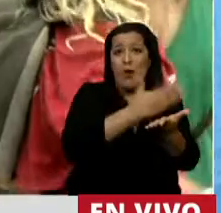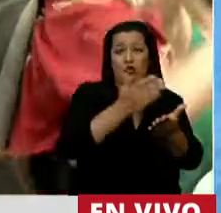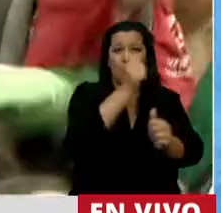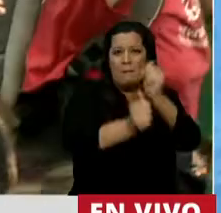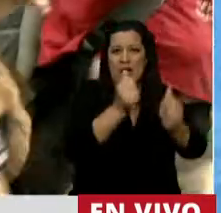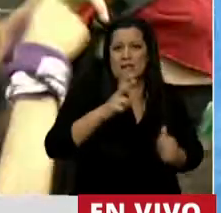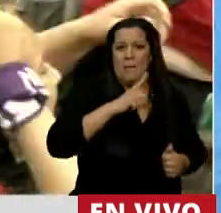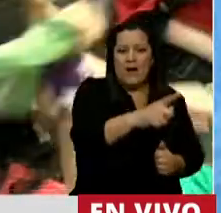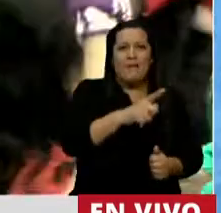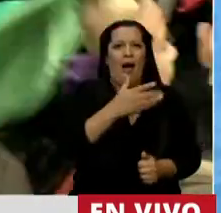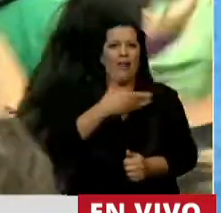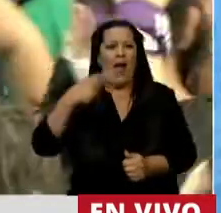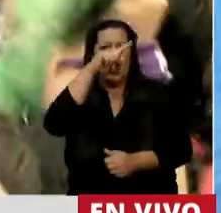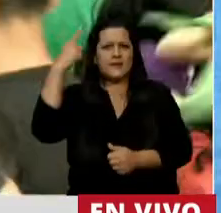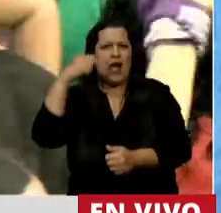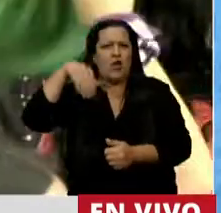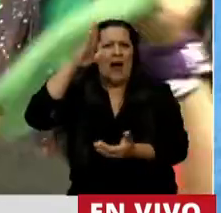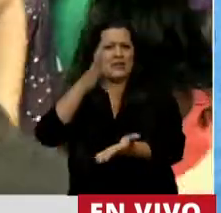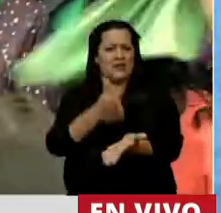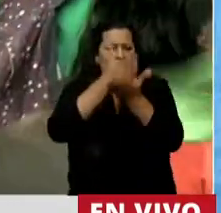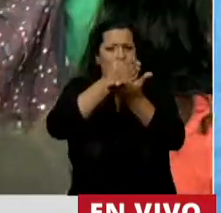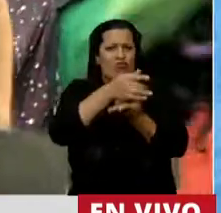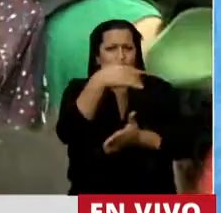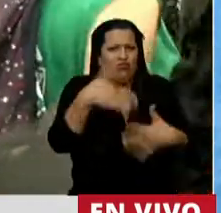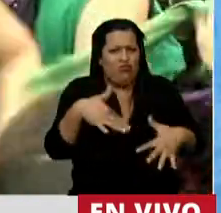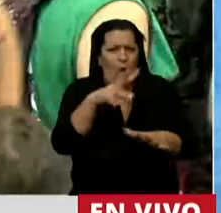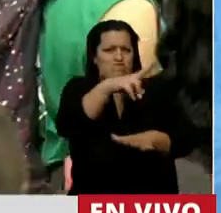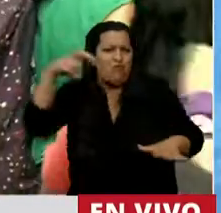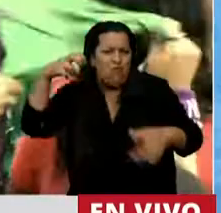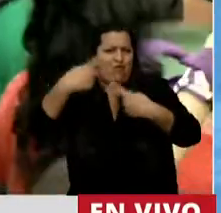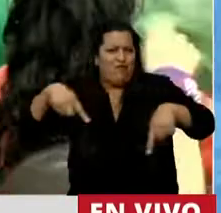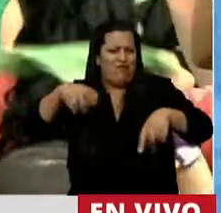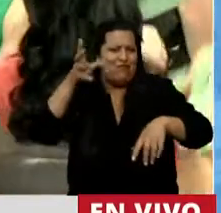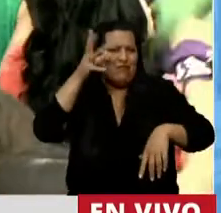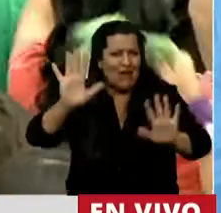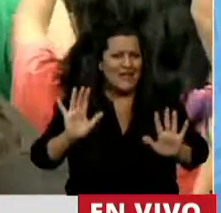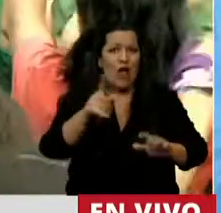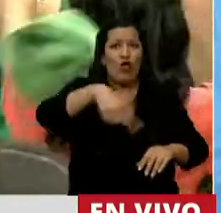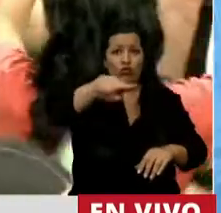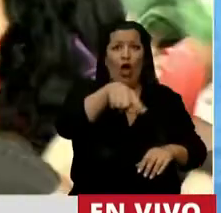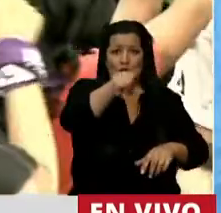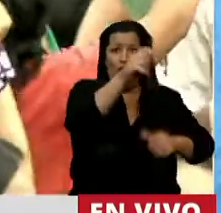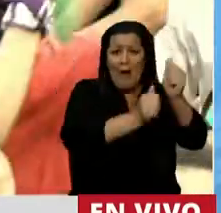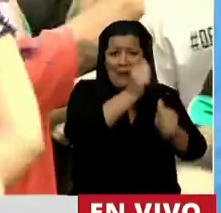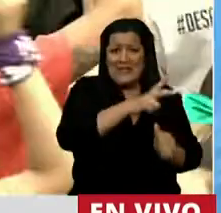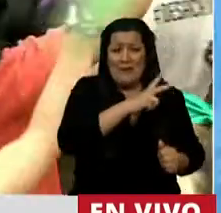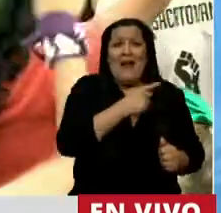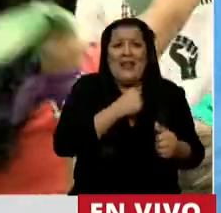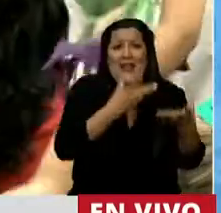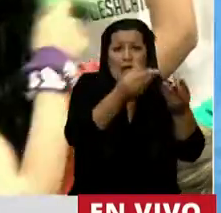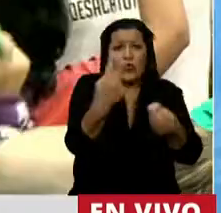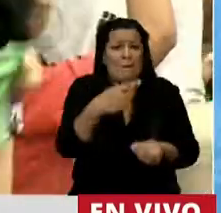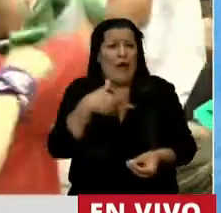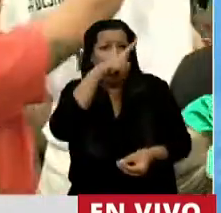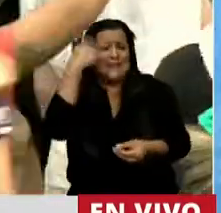trabajo, lejos de beneficiar, agravan la situación de aquellos a quienes se supone que quieren ayudar. Por ello, aunque sabemos